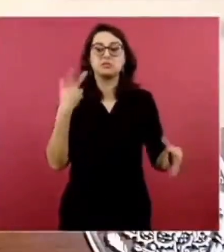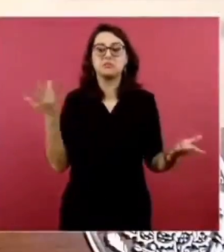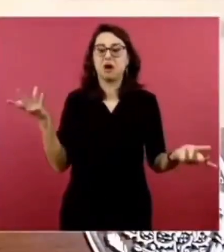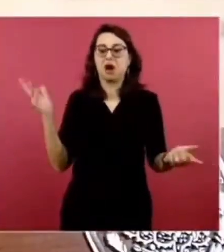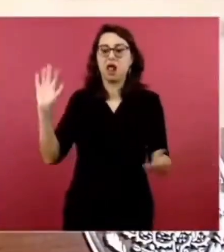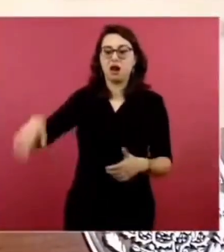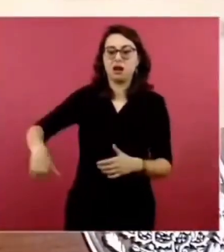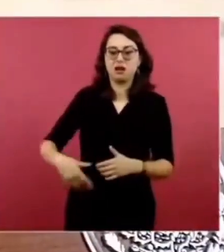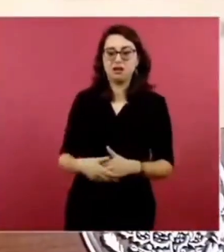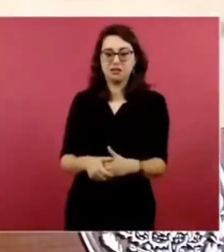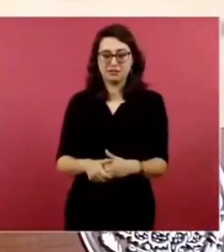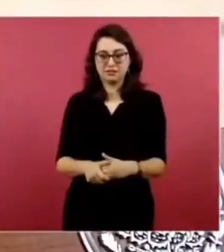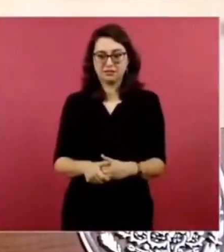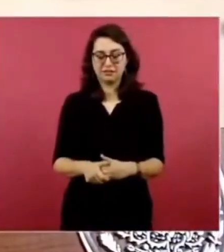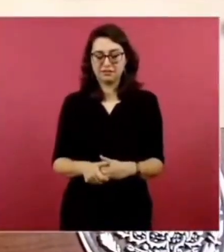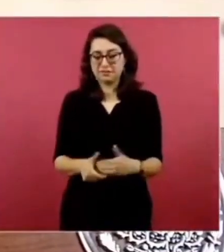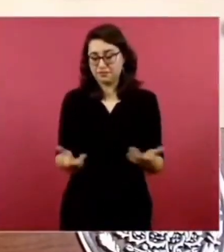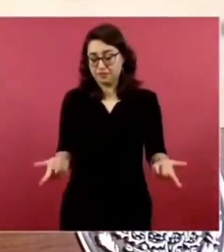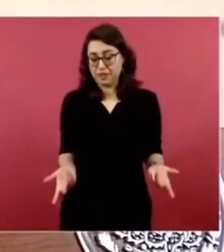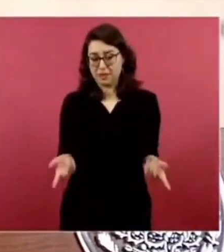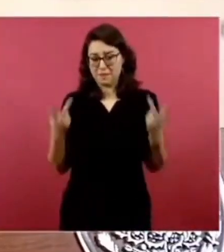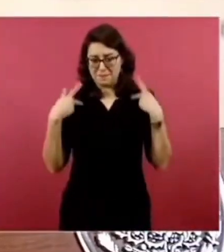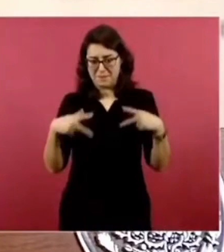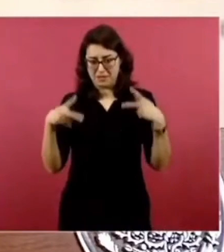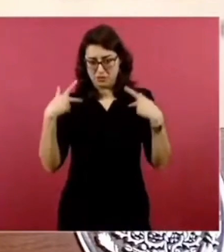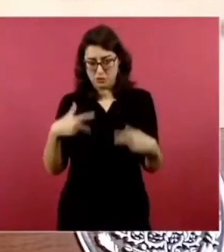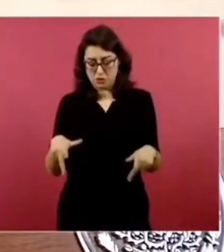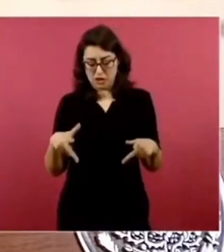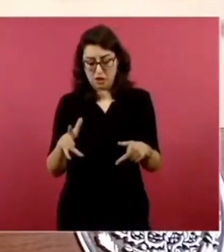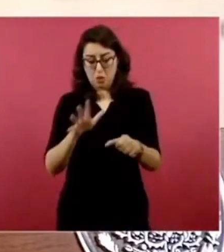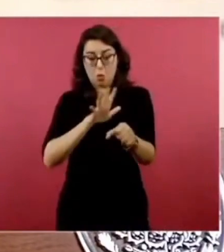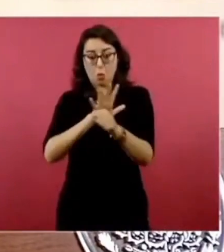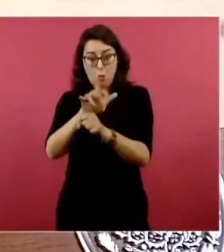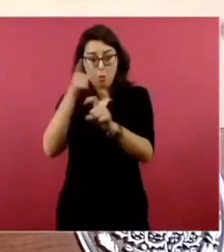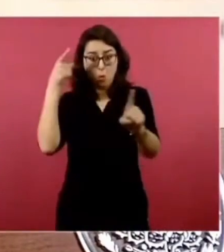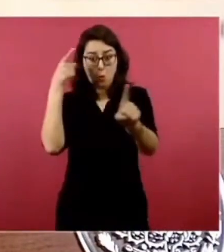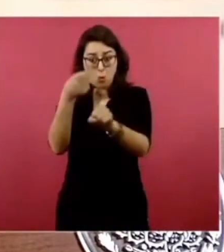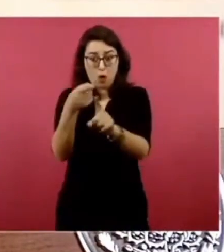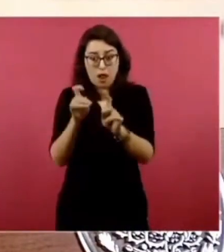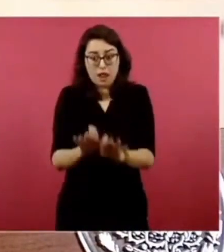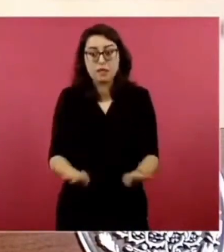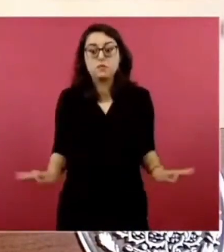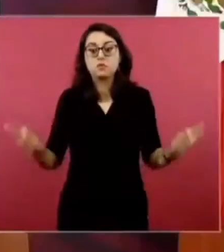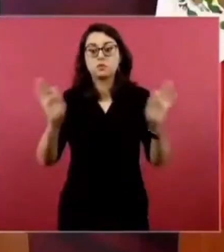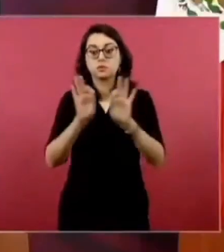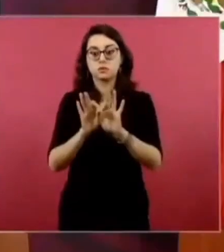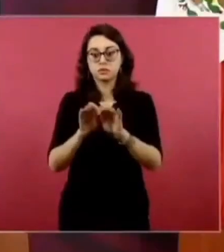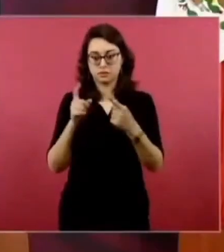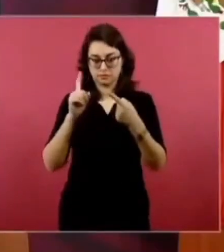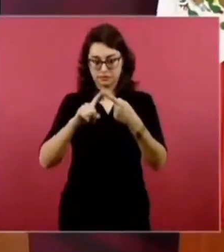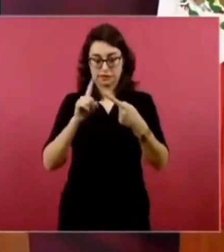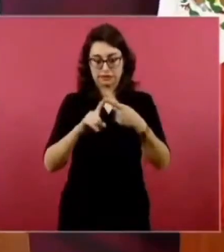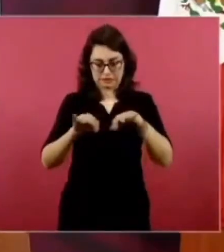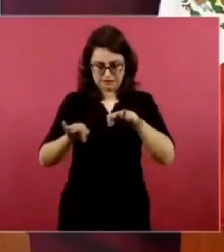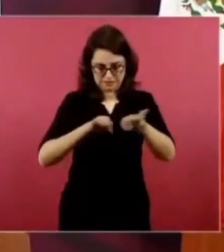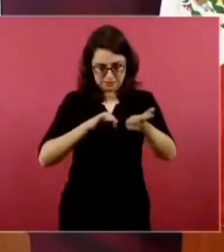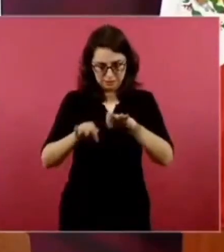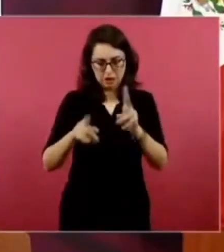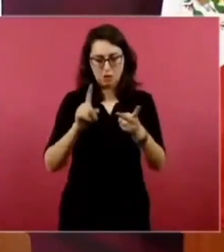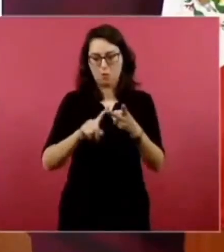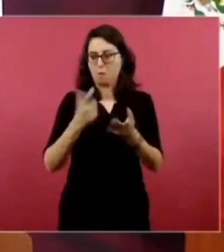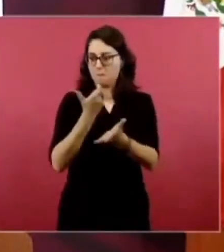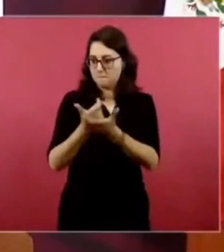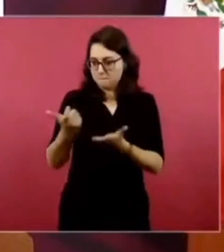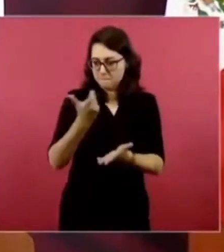que los ingresos, que el salario alcance y que no haya